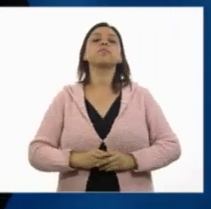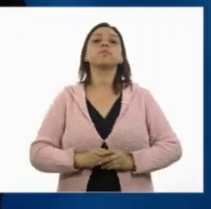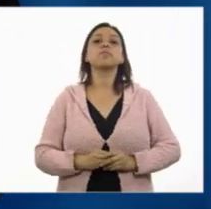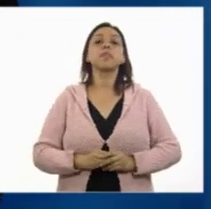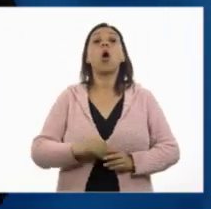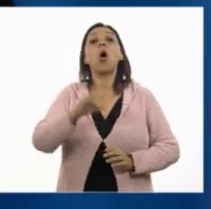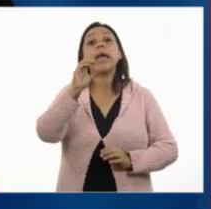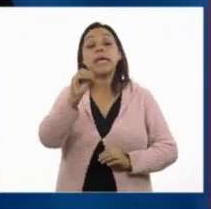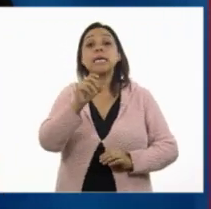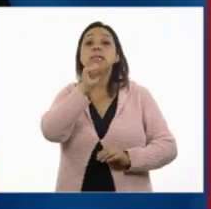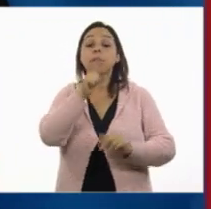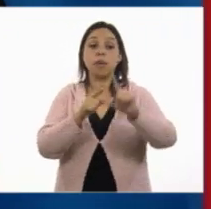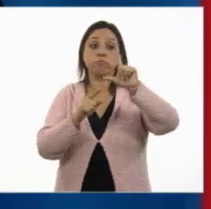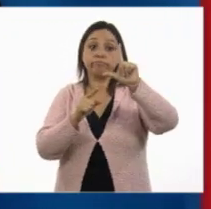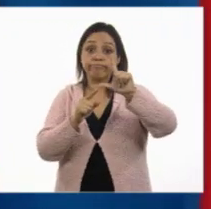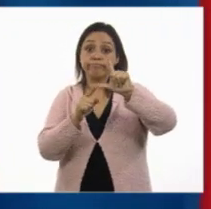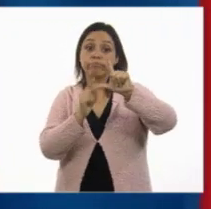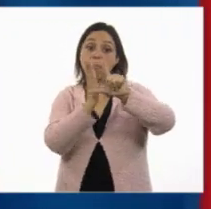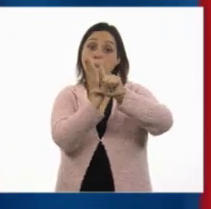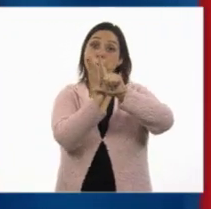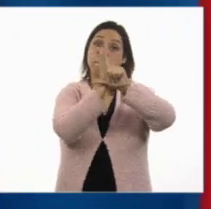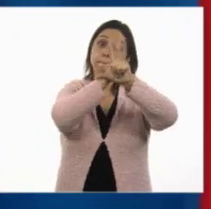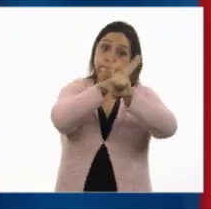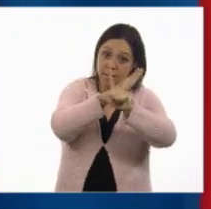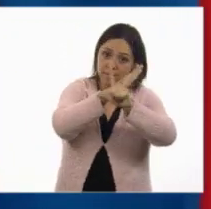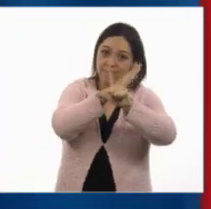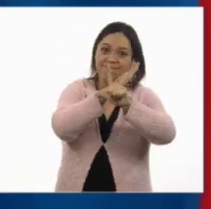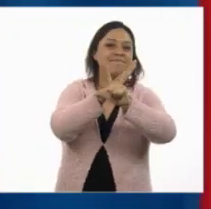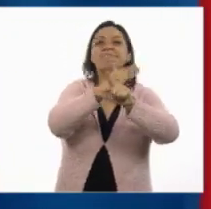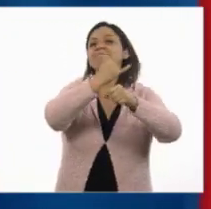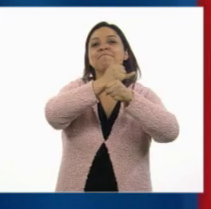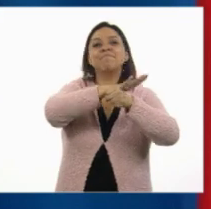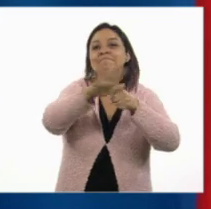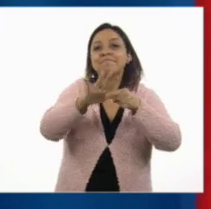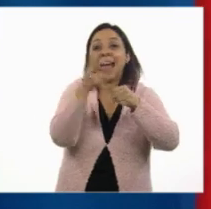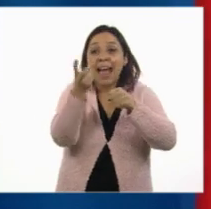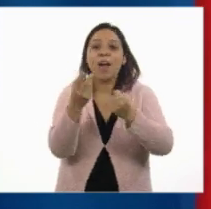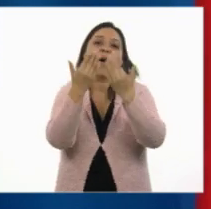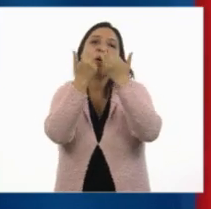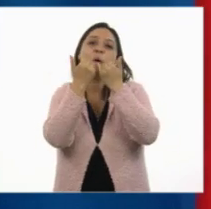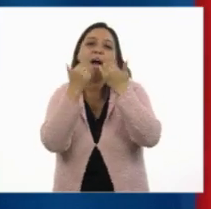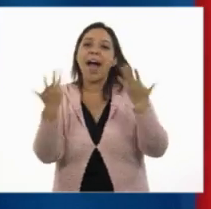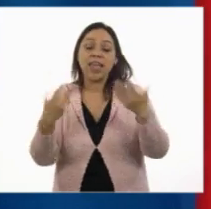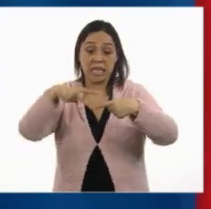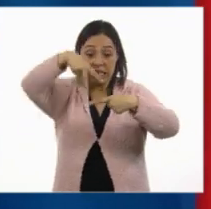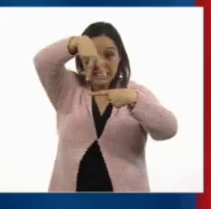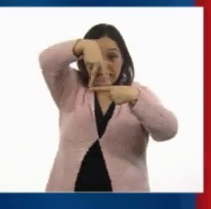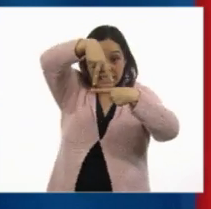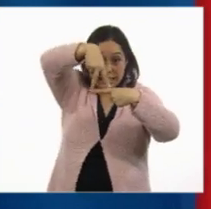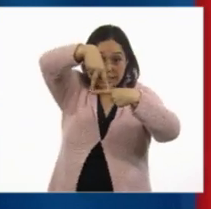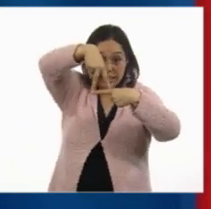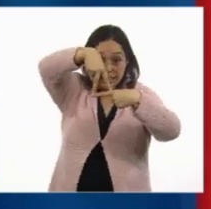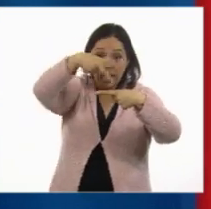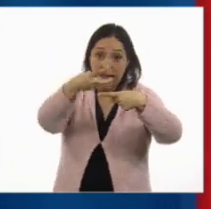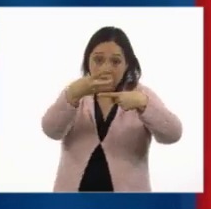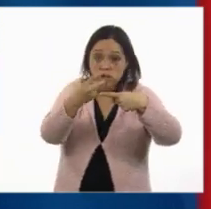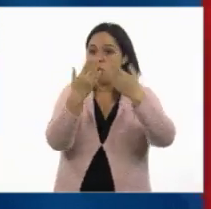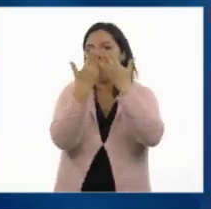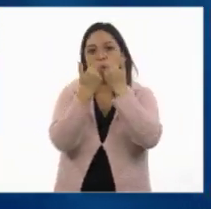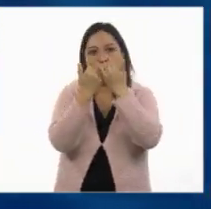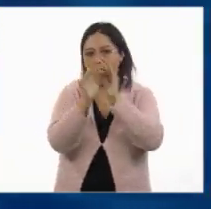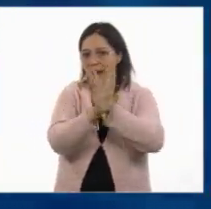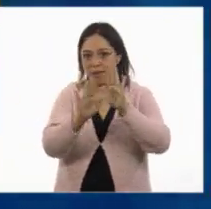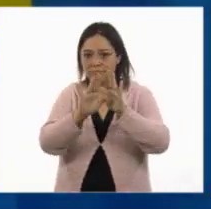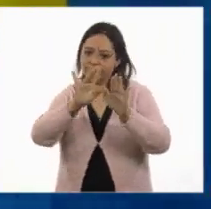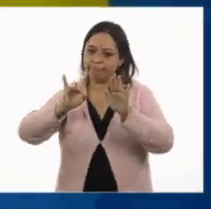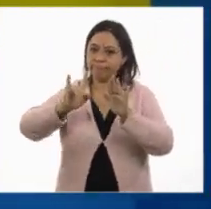de más de 90 grados y menos de 180. O sea que tampoco existe un triángulo equilátero que también sea obtusángulo.